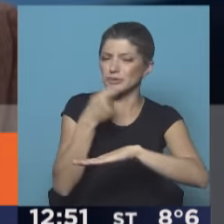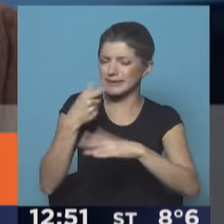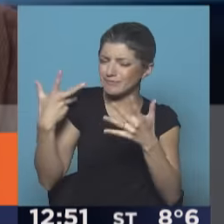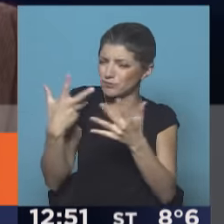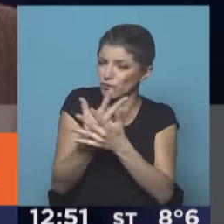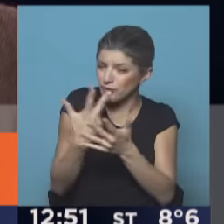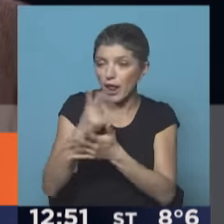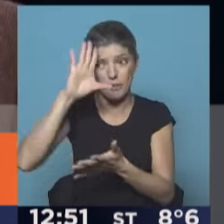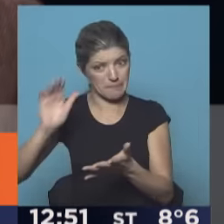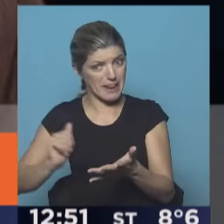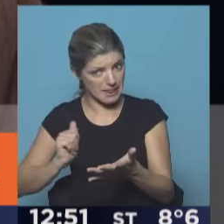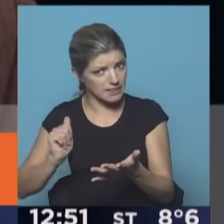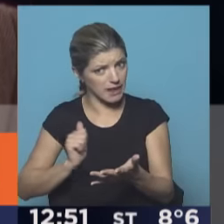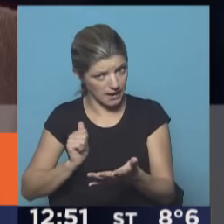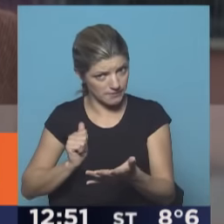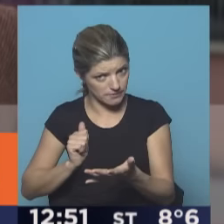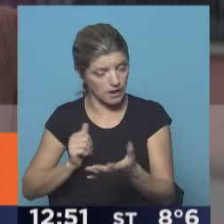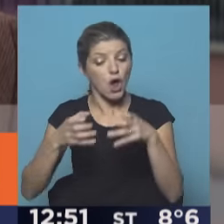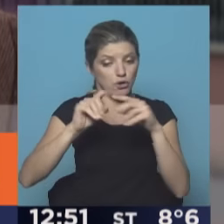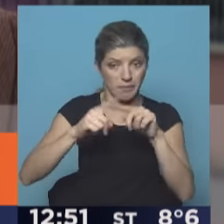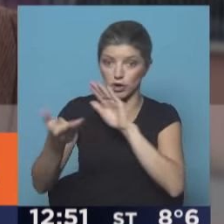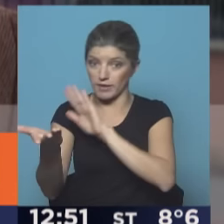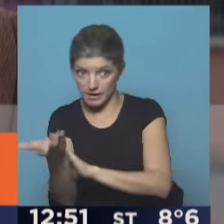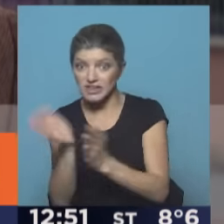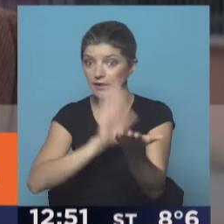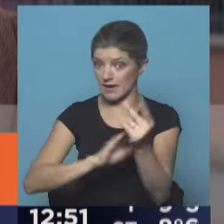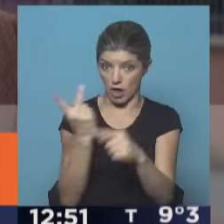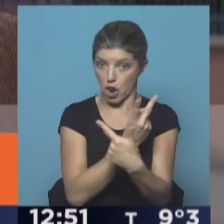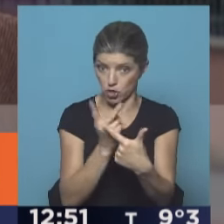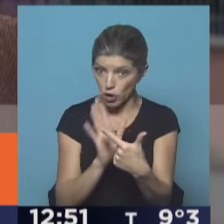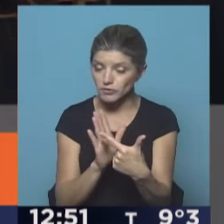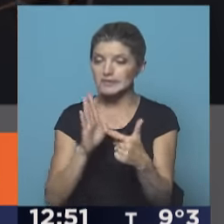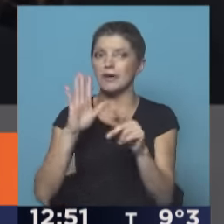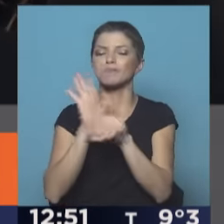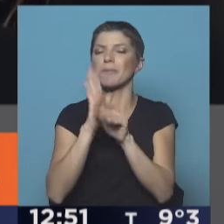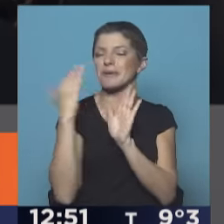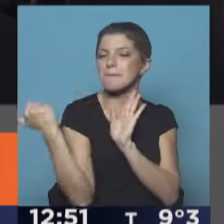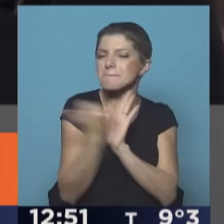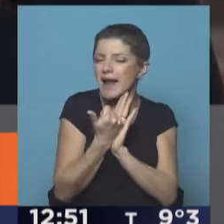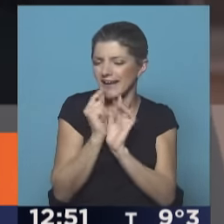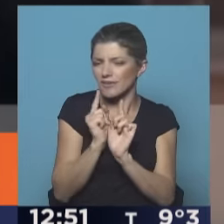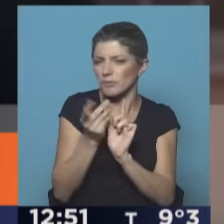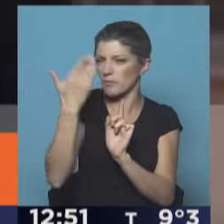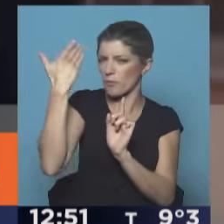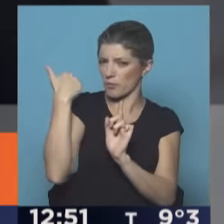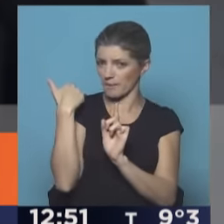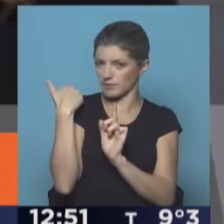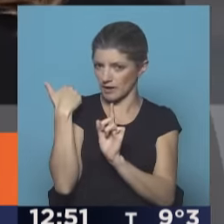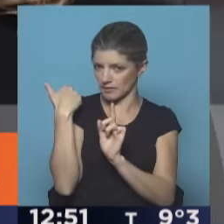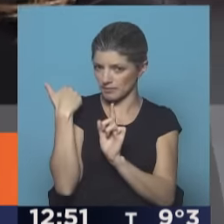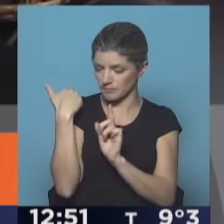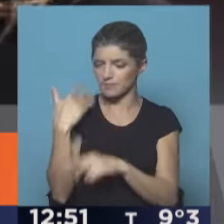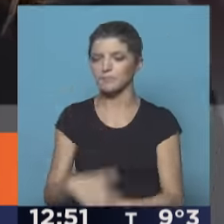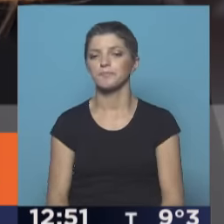profundas tanto a la derecha como a la izquierda en en Turquía la idea de golpe de estado es una idea que está descartada en principio en la sociedad